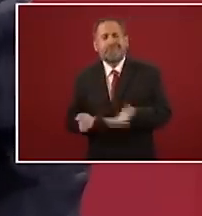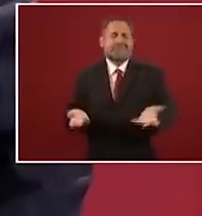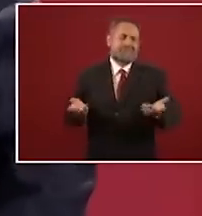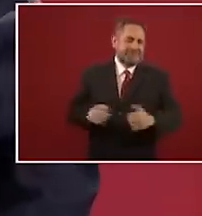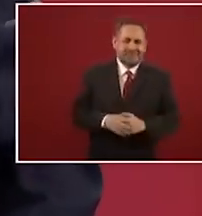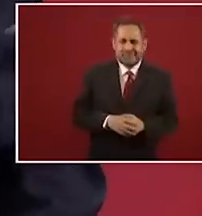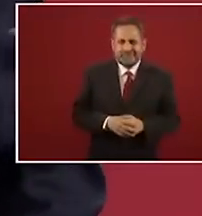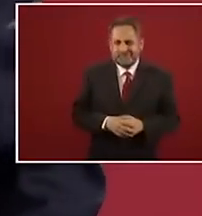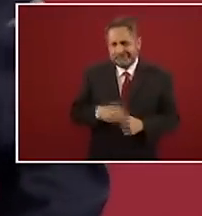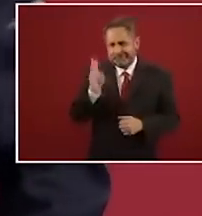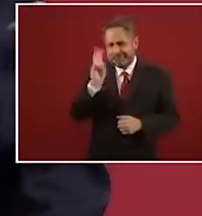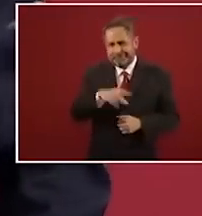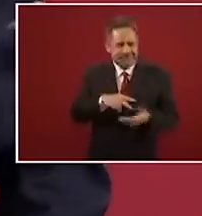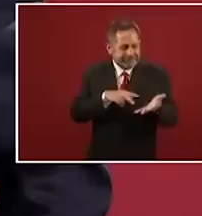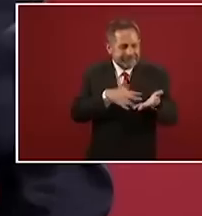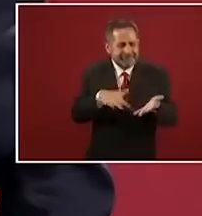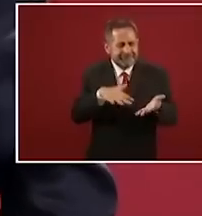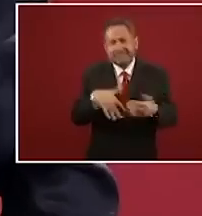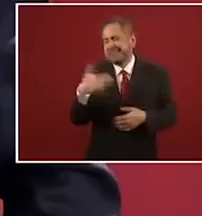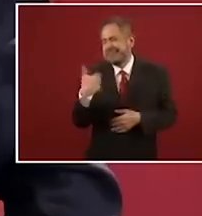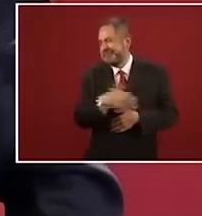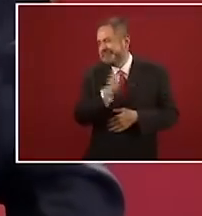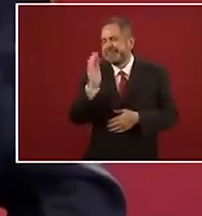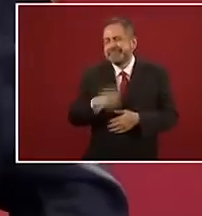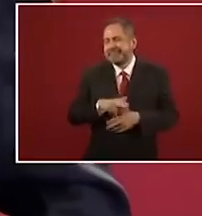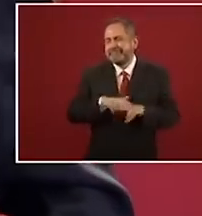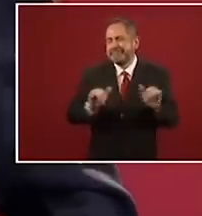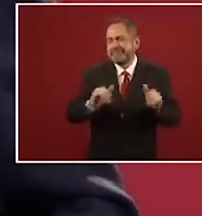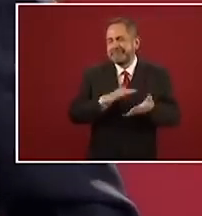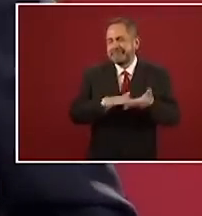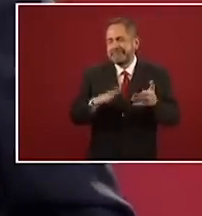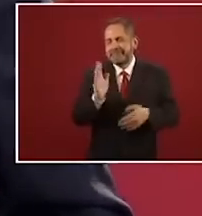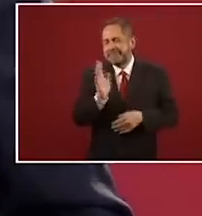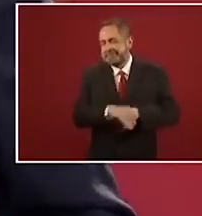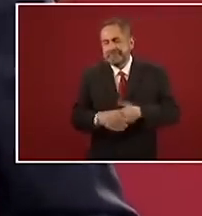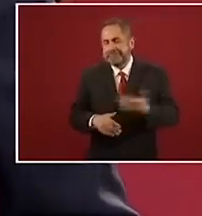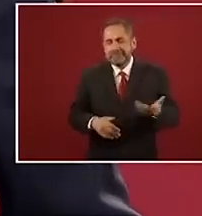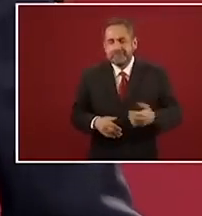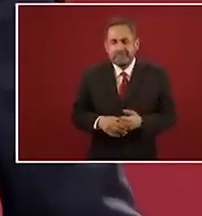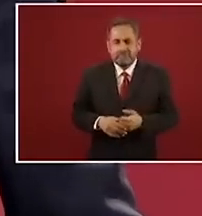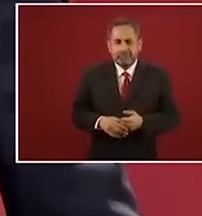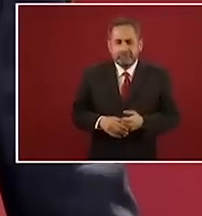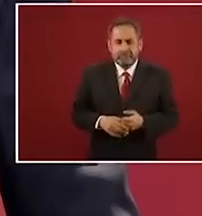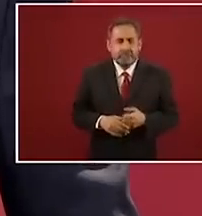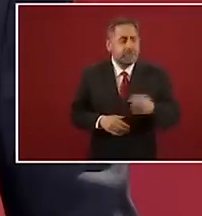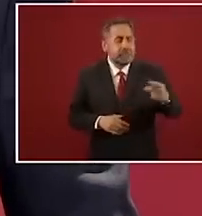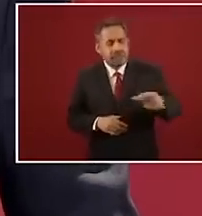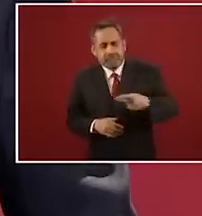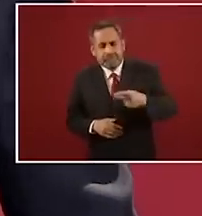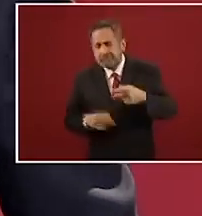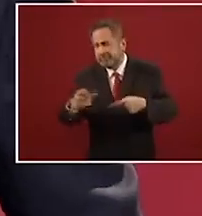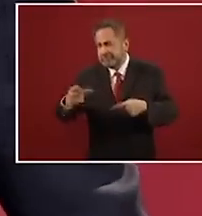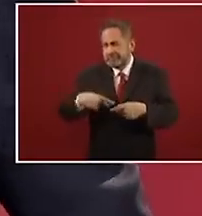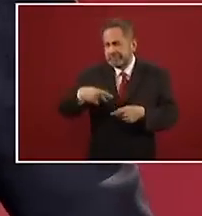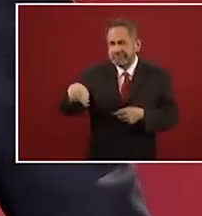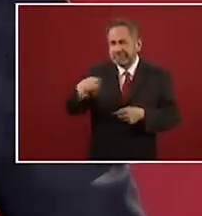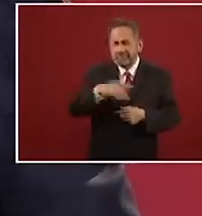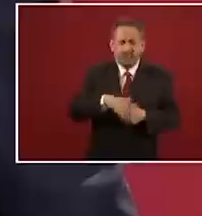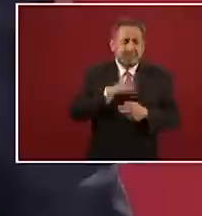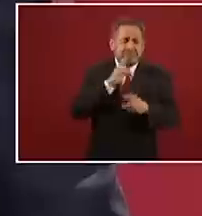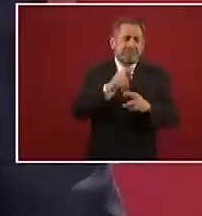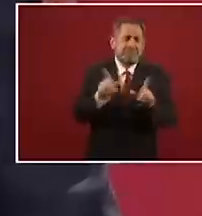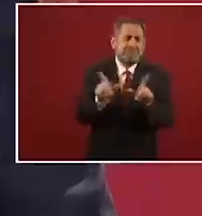Entonces, pues la verdad que ni leo eso, ¿no? O sea, ya nada más es que si me preguntan aquí ustedes, pues, ¿qué